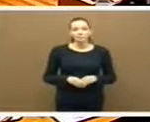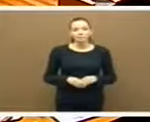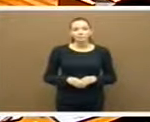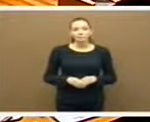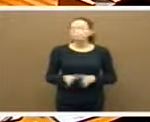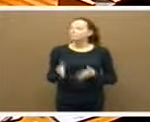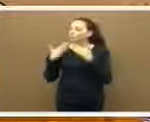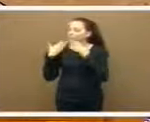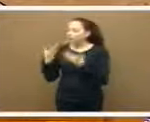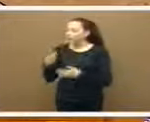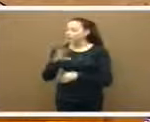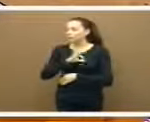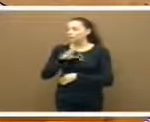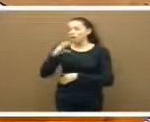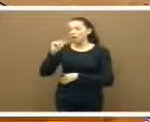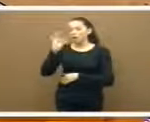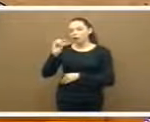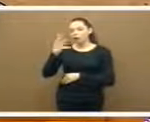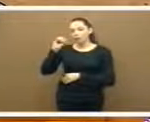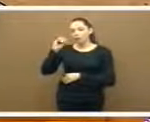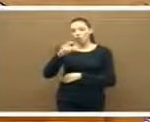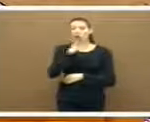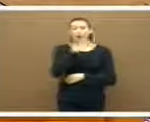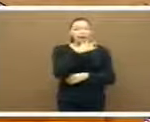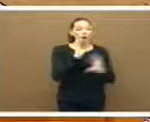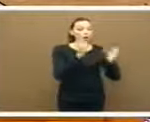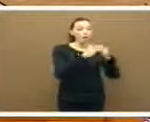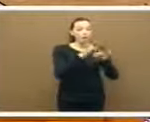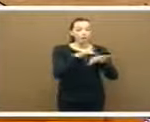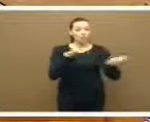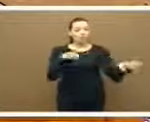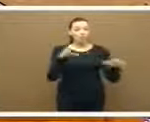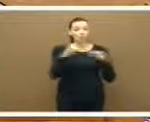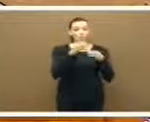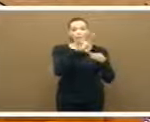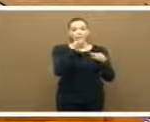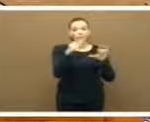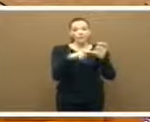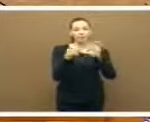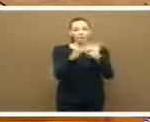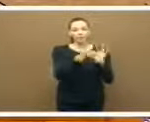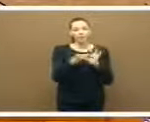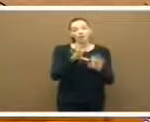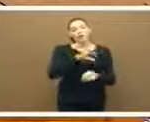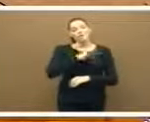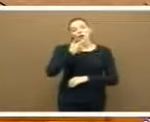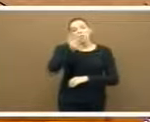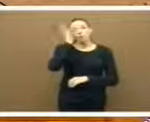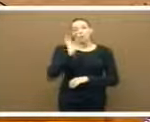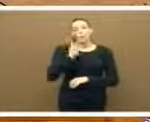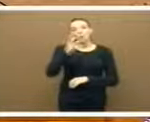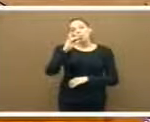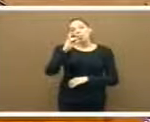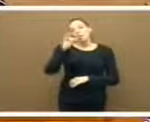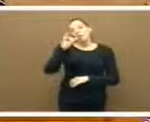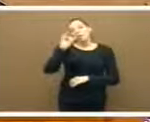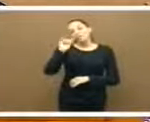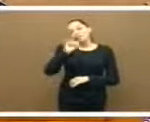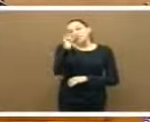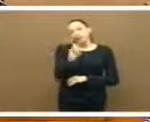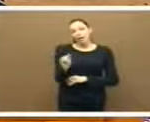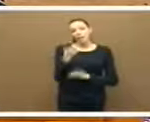Muchas gracias, señor Casco. Por el Grupo Parlamentario Mayoritario, Grupo Popular, Extremadura Unida, la señora Rubio Díaz tiene la palabra por tiempo de 10 minutos